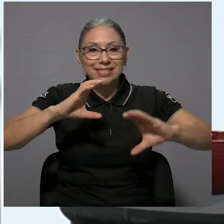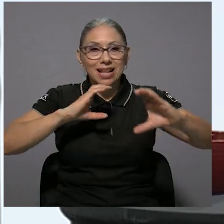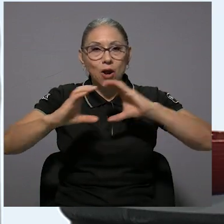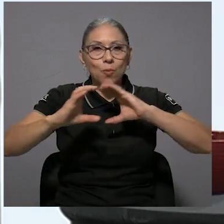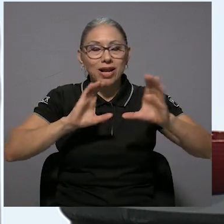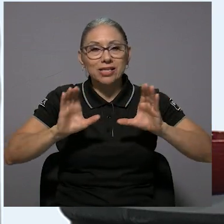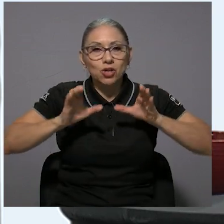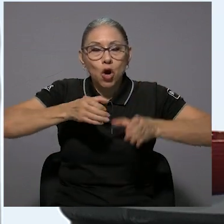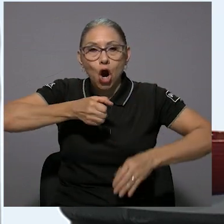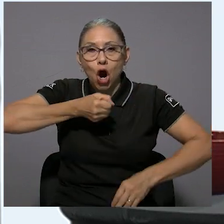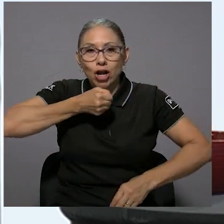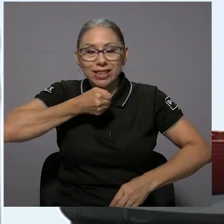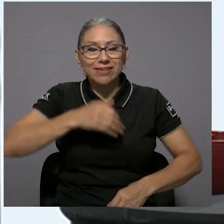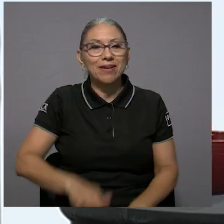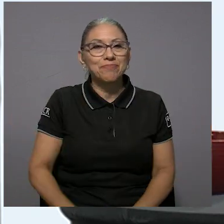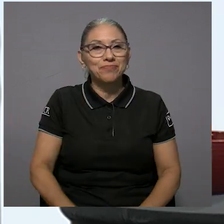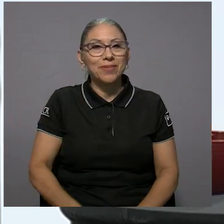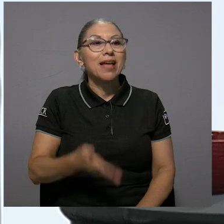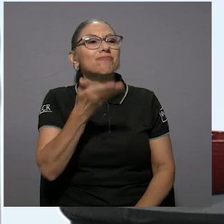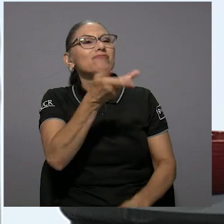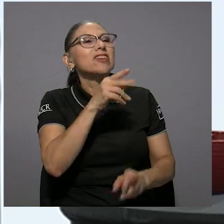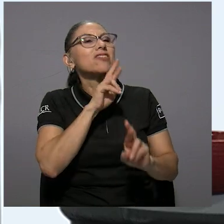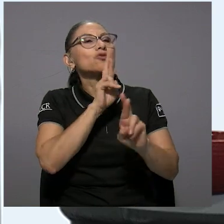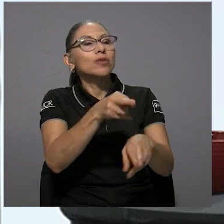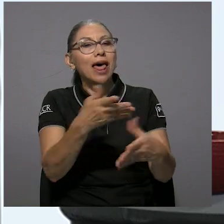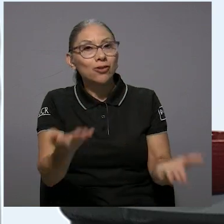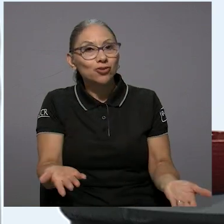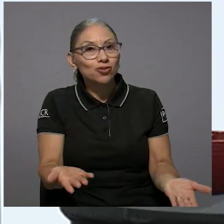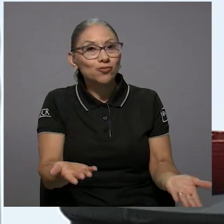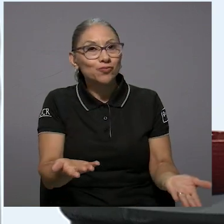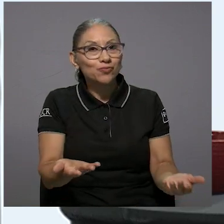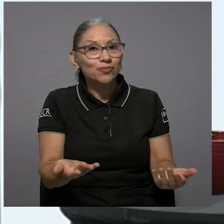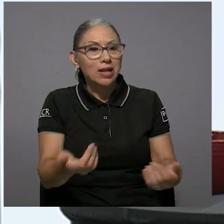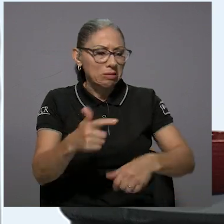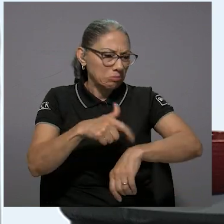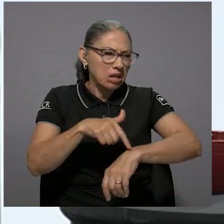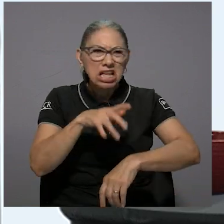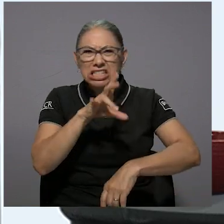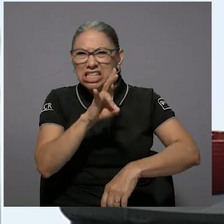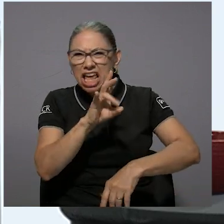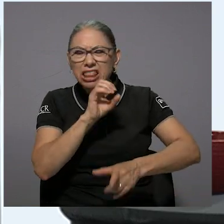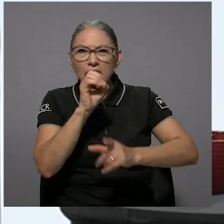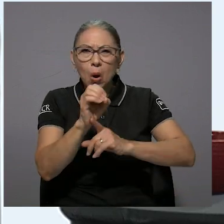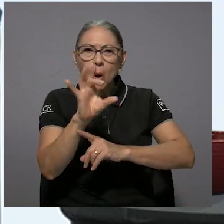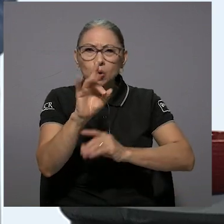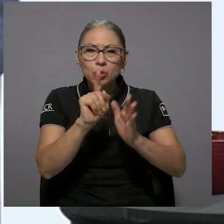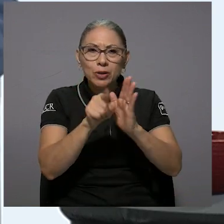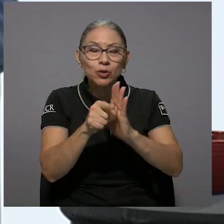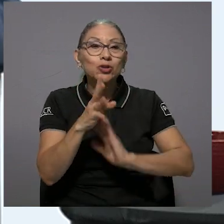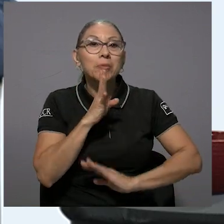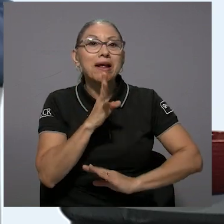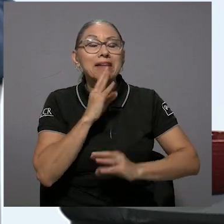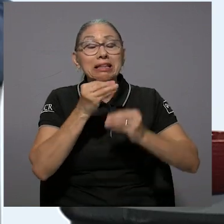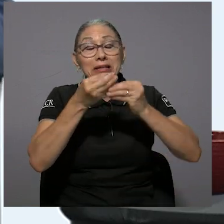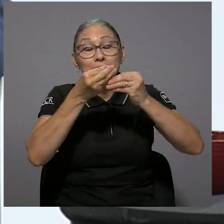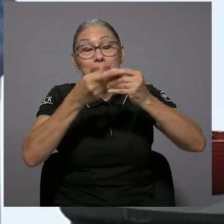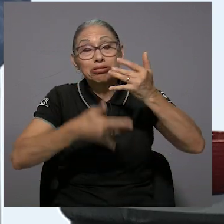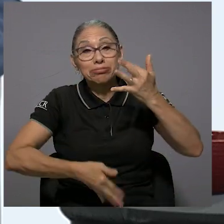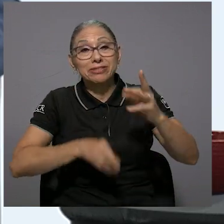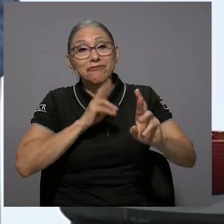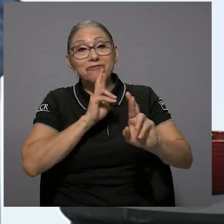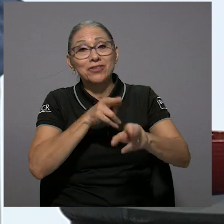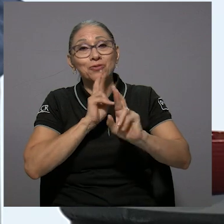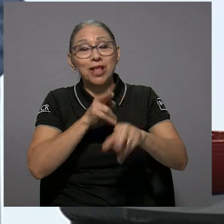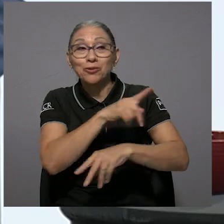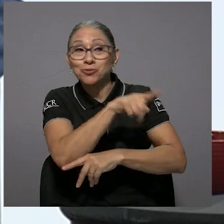de la Comunicación Colectiva. Margot, resultados. Nos quedan 7, 8 minutos para hablar de tantos resultados